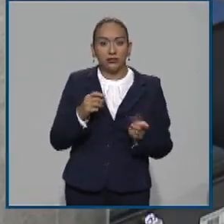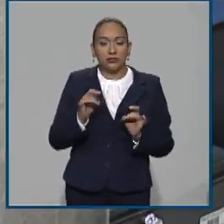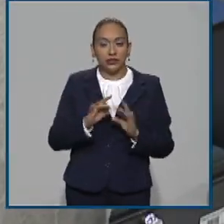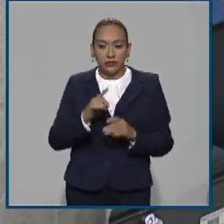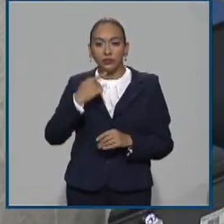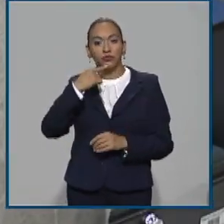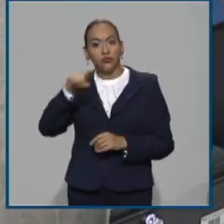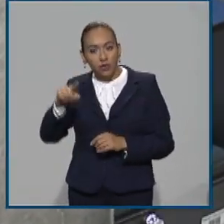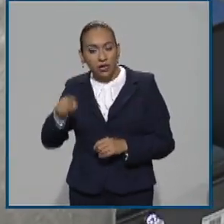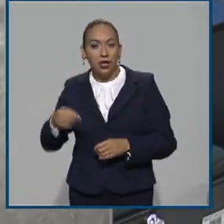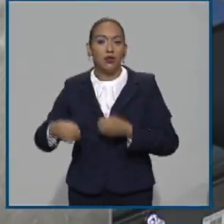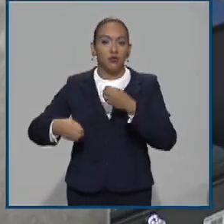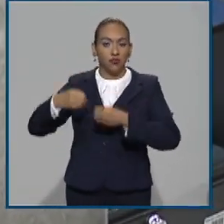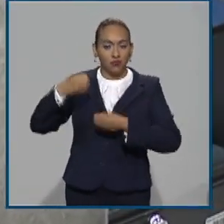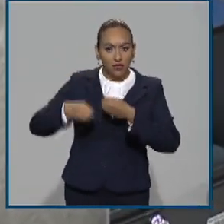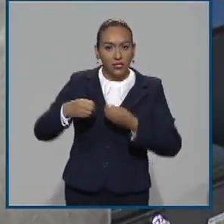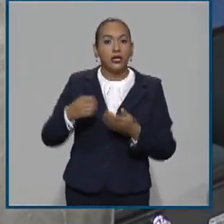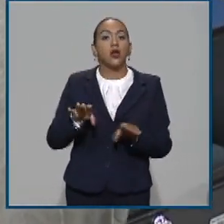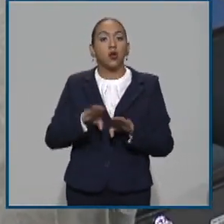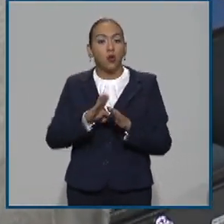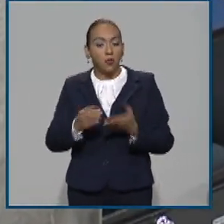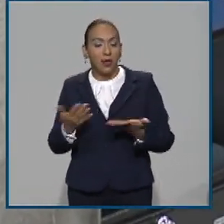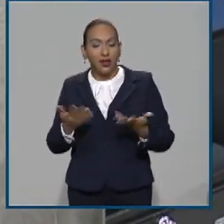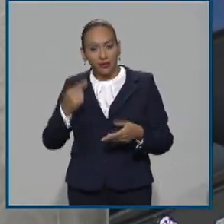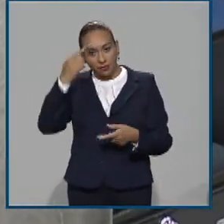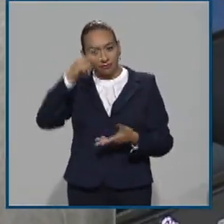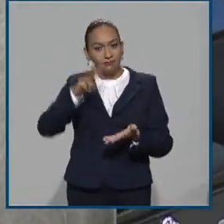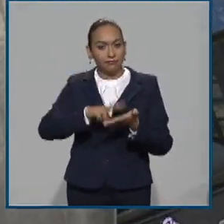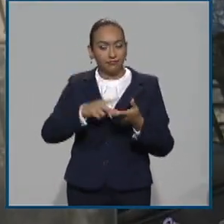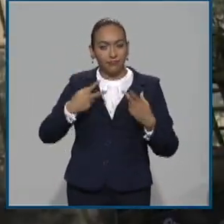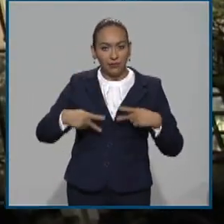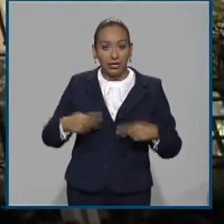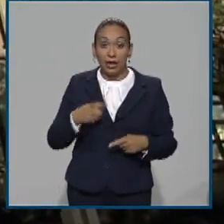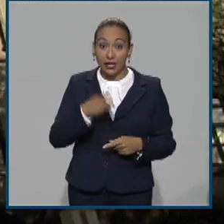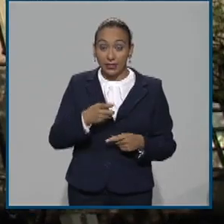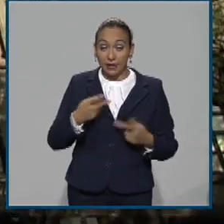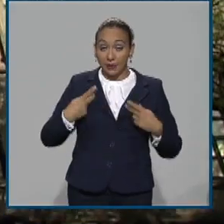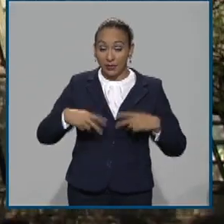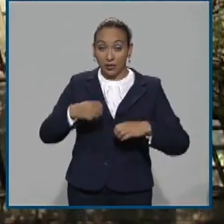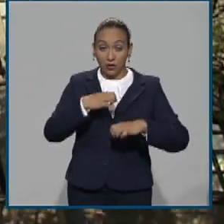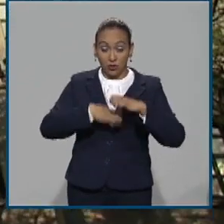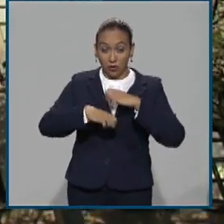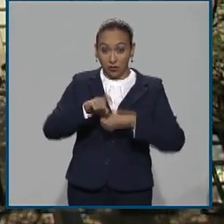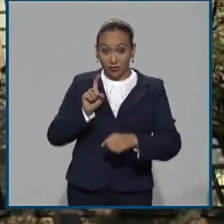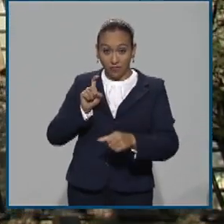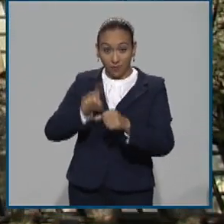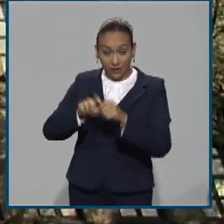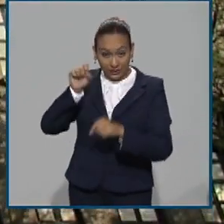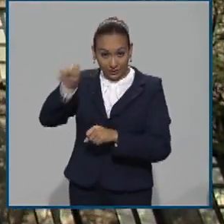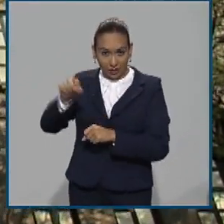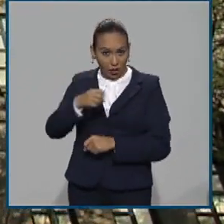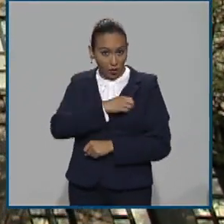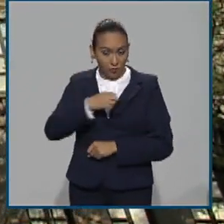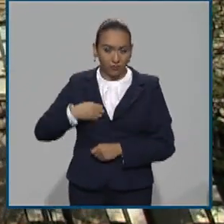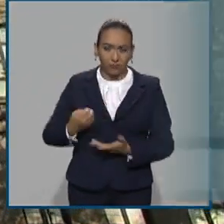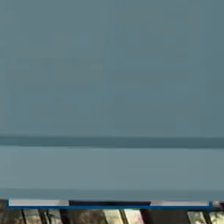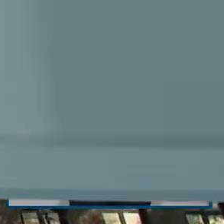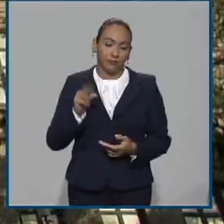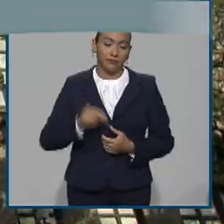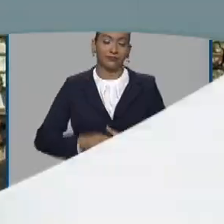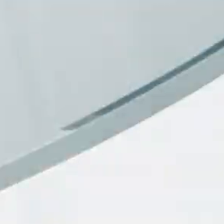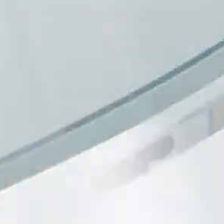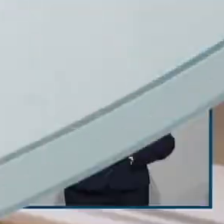para acreditar su personalidad, tales circunstancias no obligan al trabajador a afiliarse o no a algún sindicato.